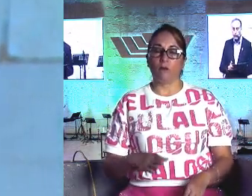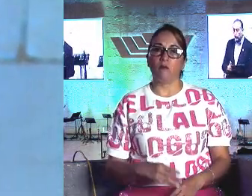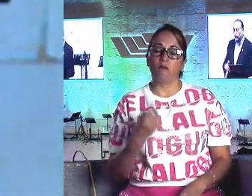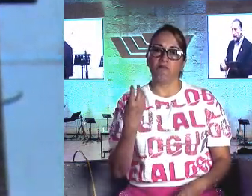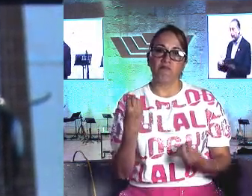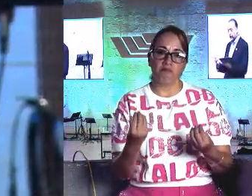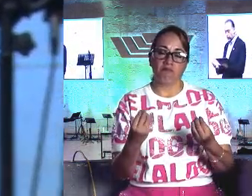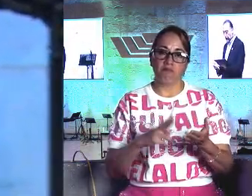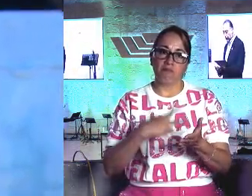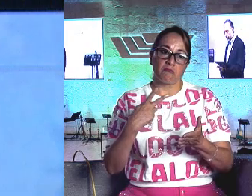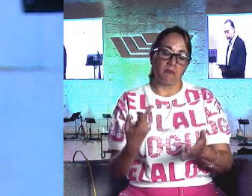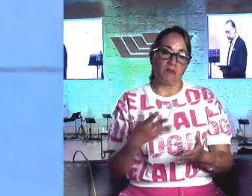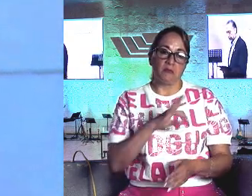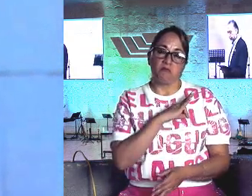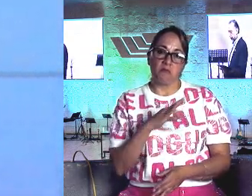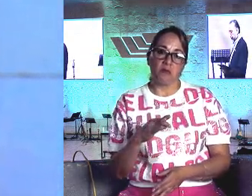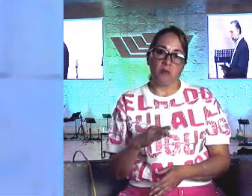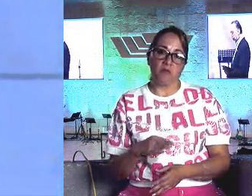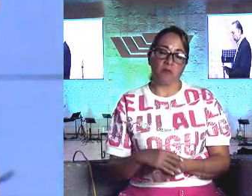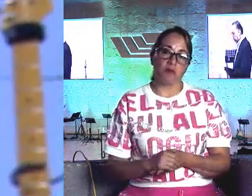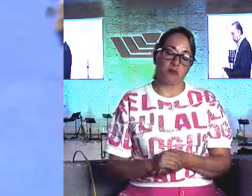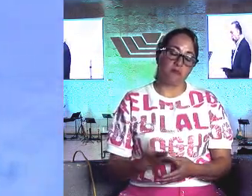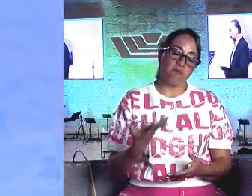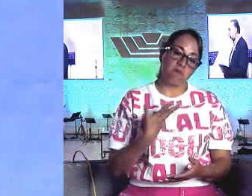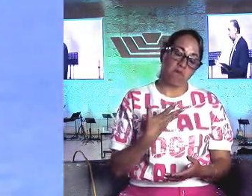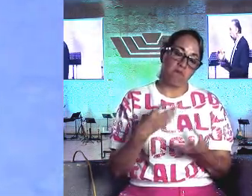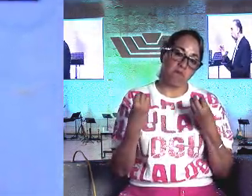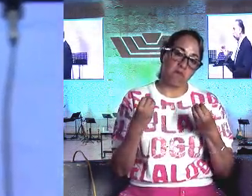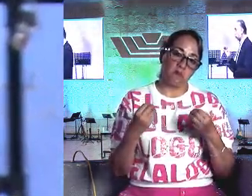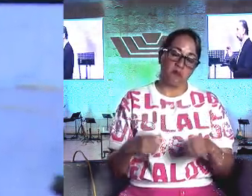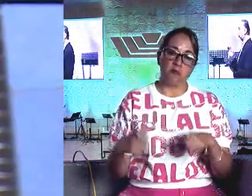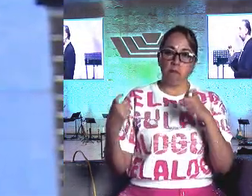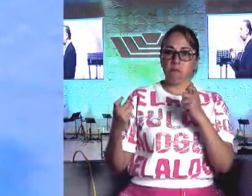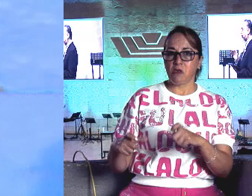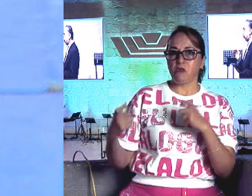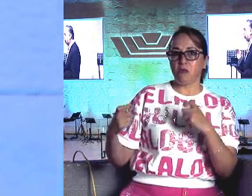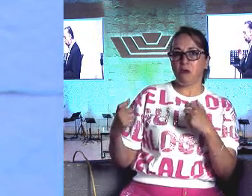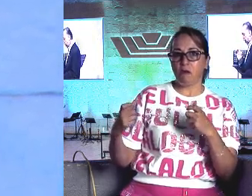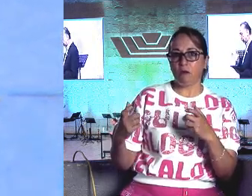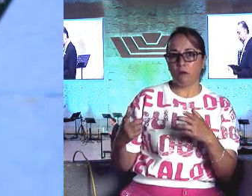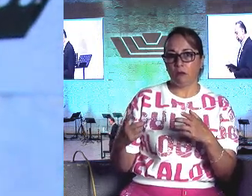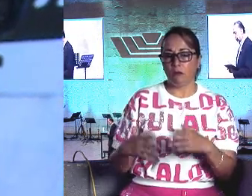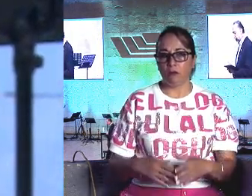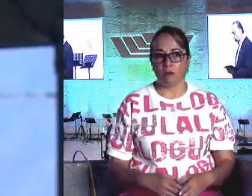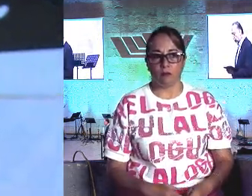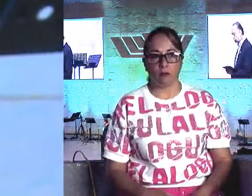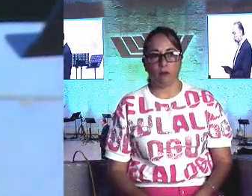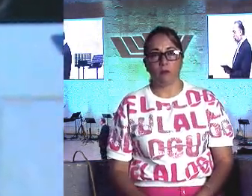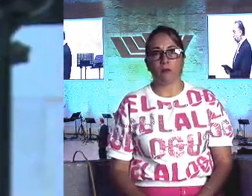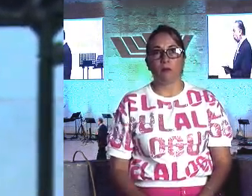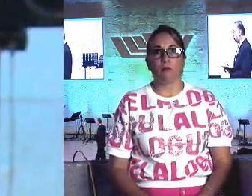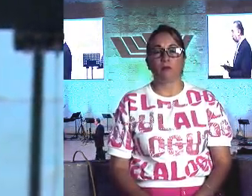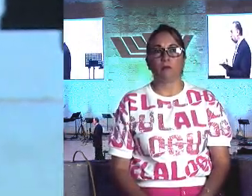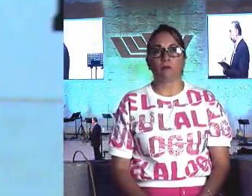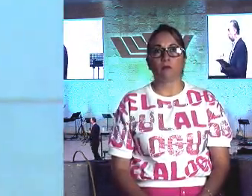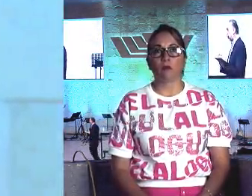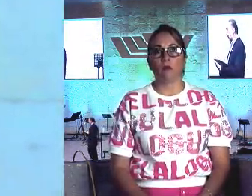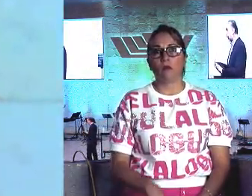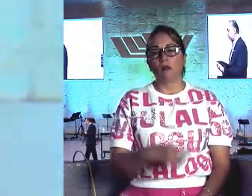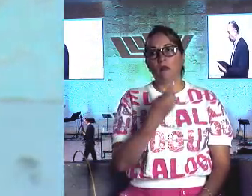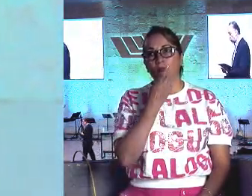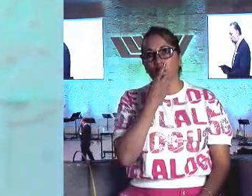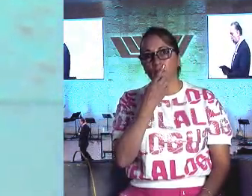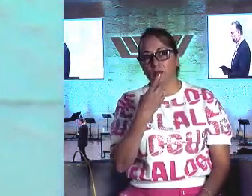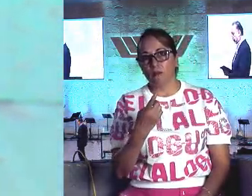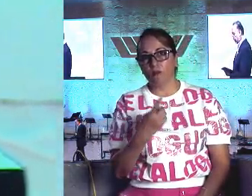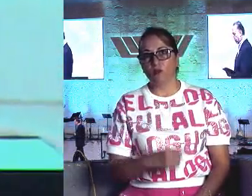pero seguir endeudado. Y es que deuda es un concepto que hace referencia a la obligación que tiene una persona de pagarle a